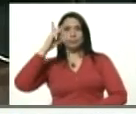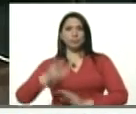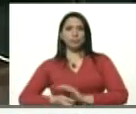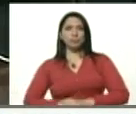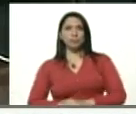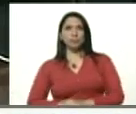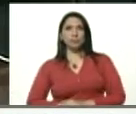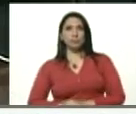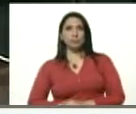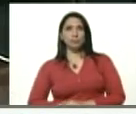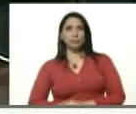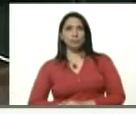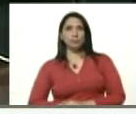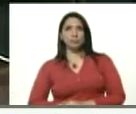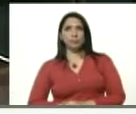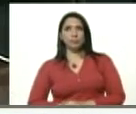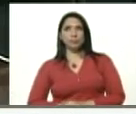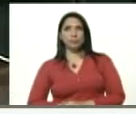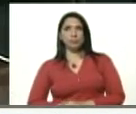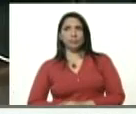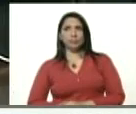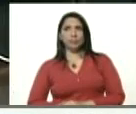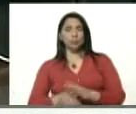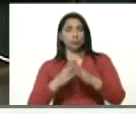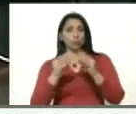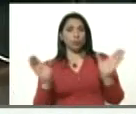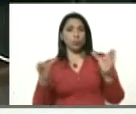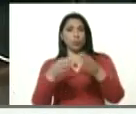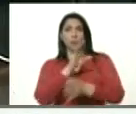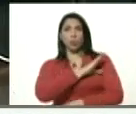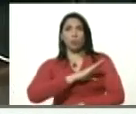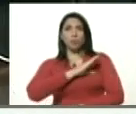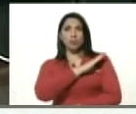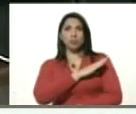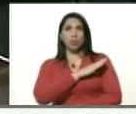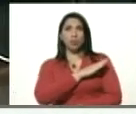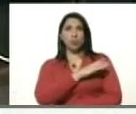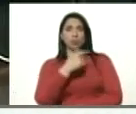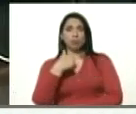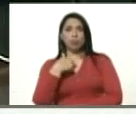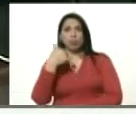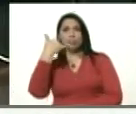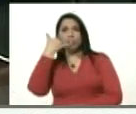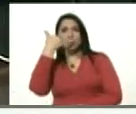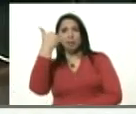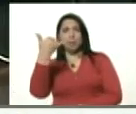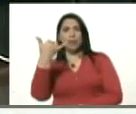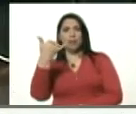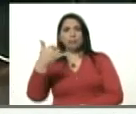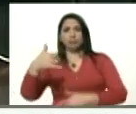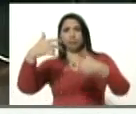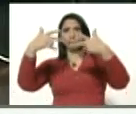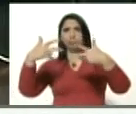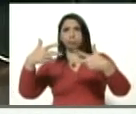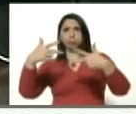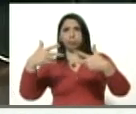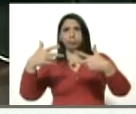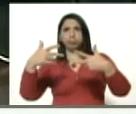vicepresidenta Delcy Rodríguez. Estaba toda la comisión en pleno, yo la llamé por mi teléfono,